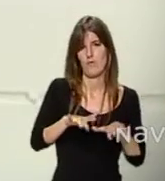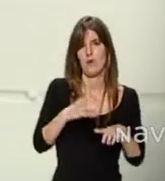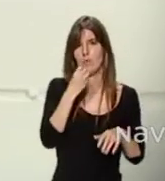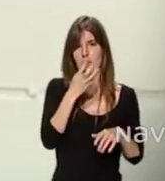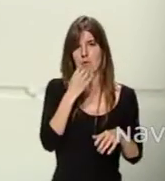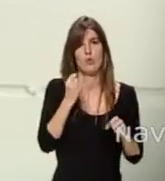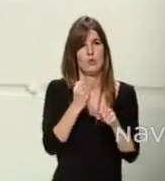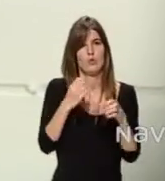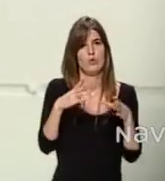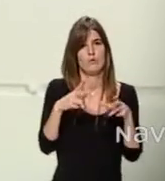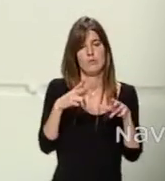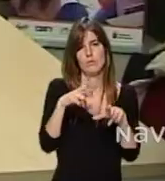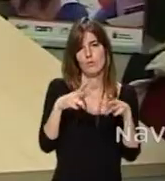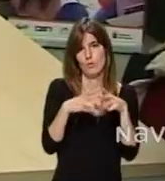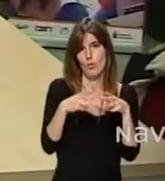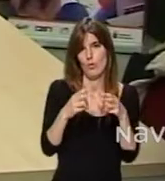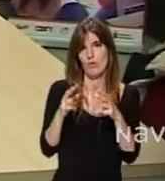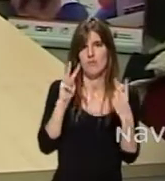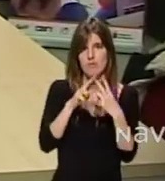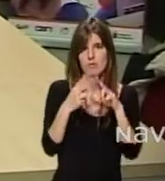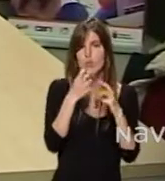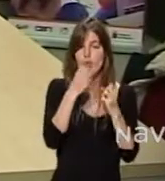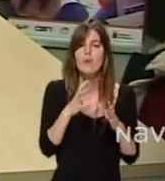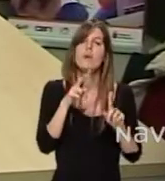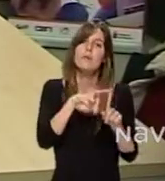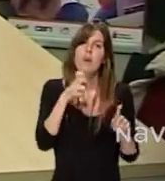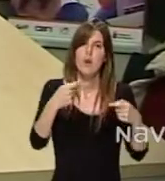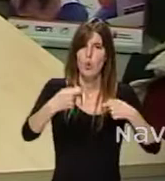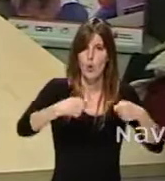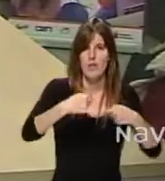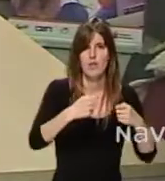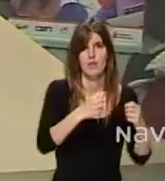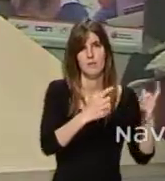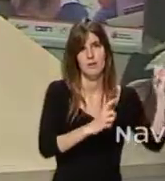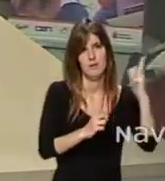y sobre todo desde el punto de vista comercial, por decirlo de alguna manera.